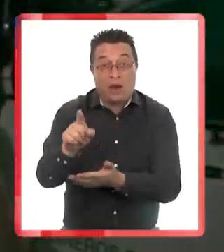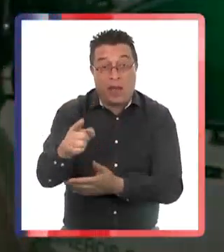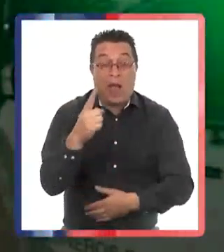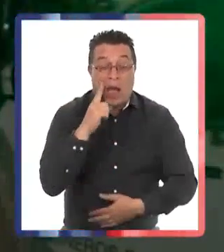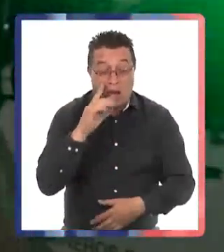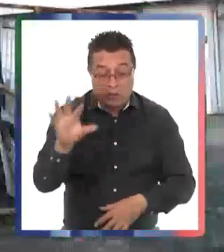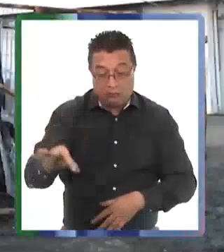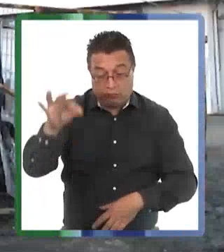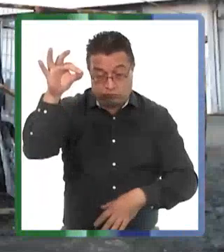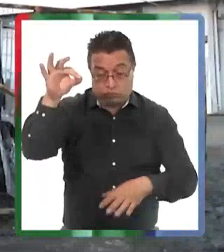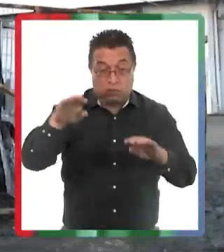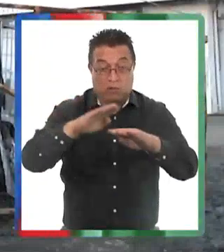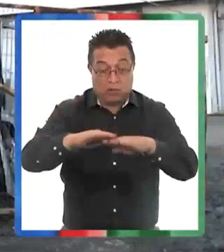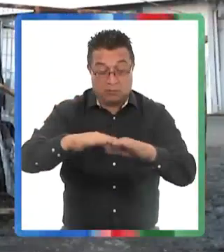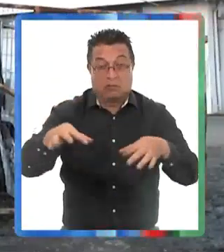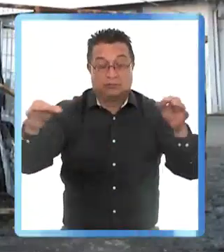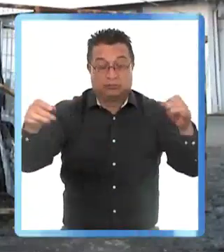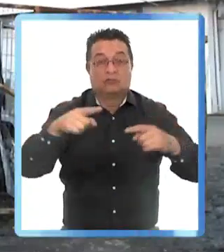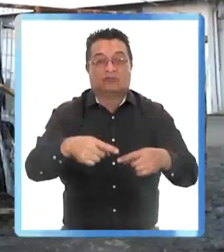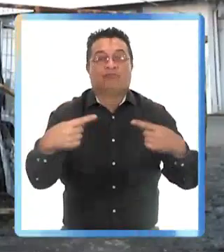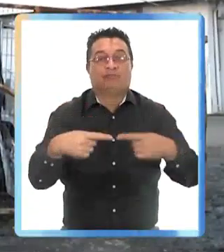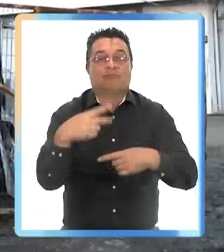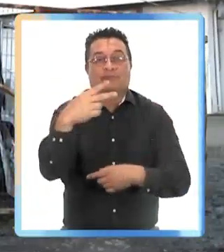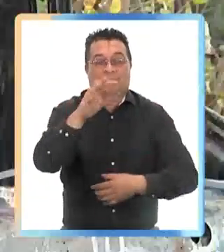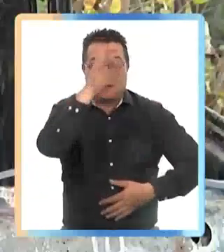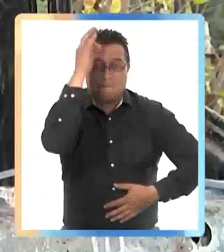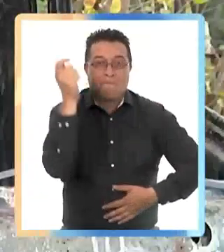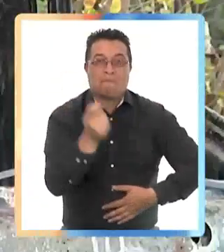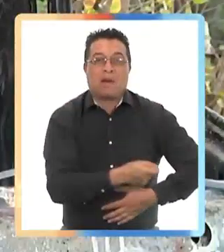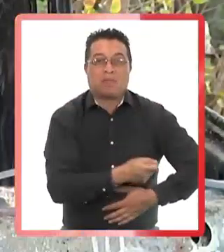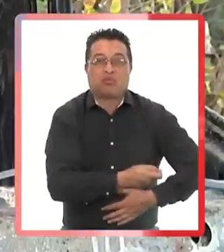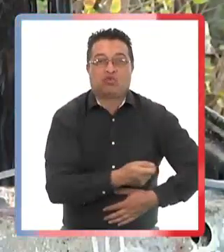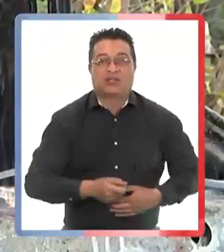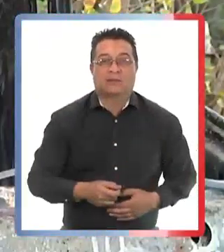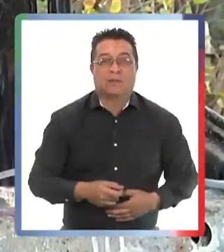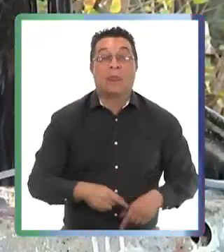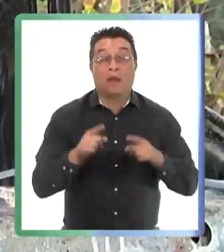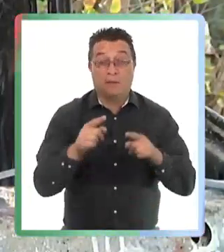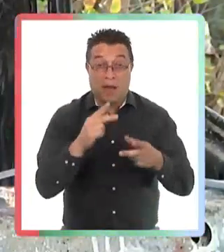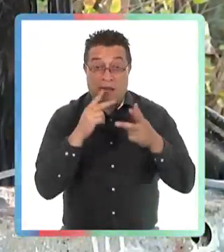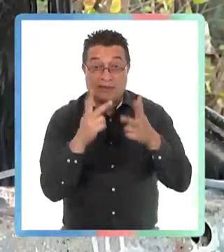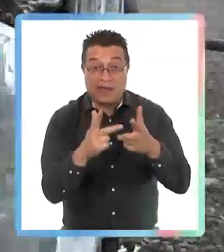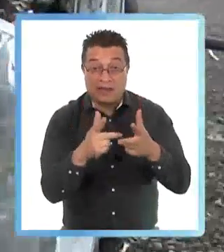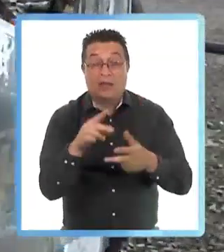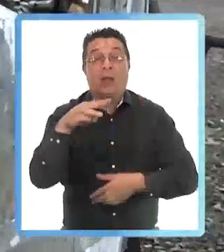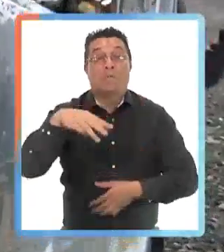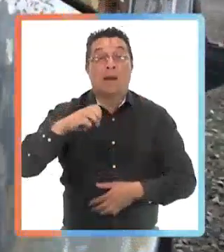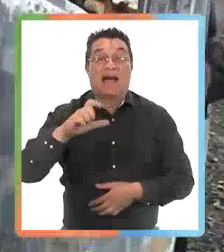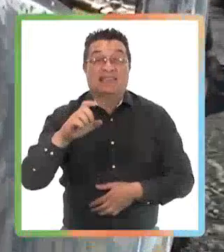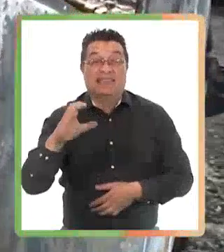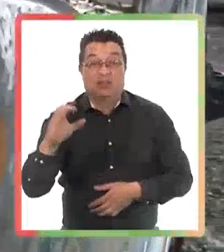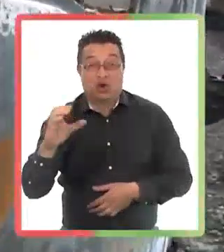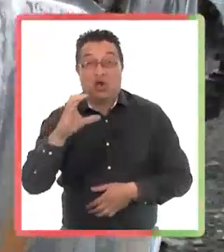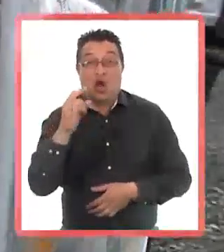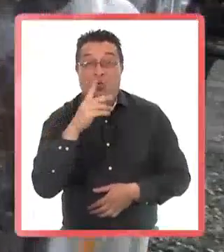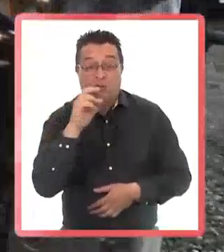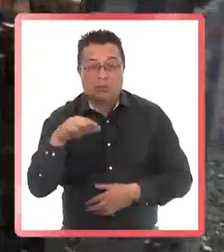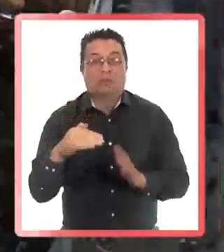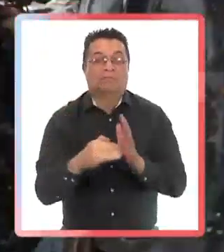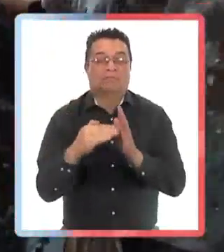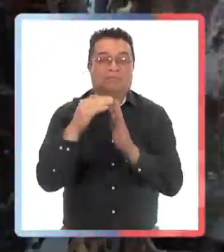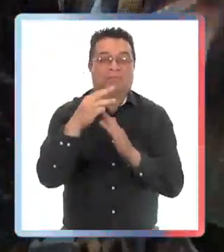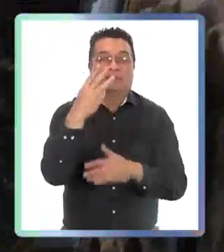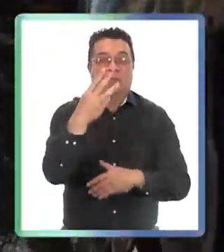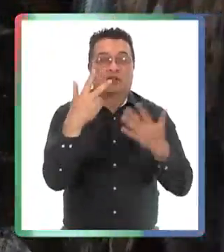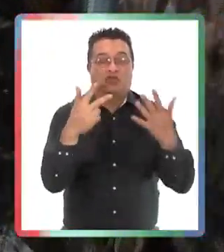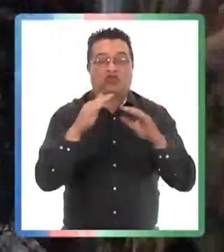que se encontraban estacionados. Asimismo, en el lugar se encuentra una pancarta alusiva al conflicto mapuche. Con estos ataques